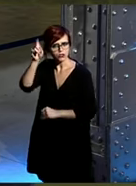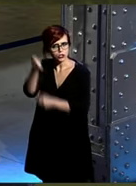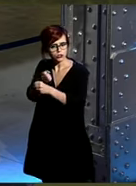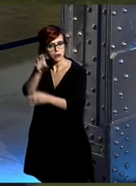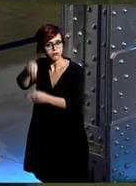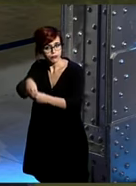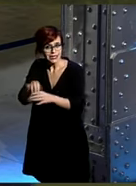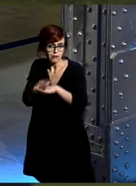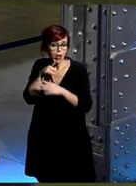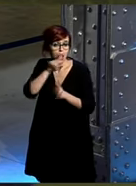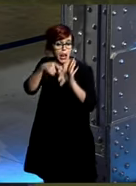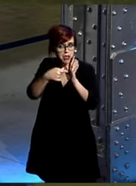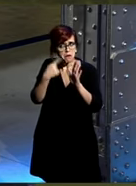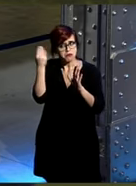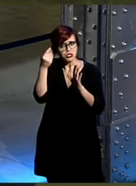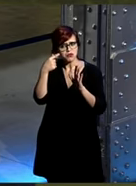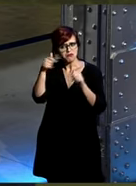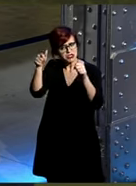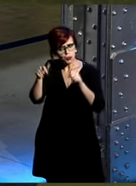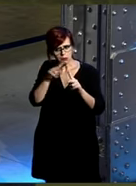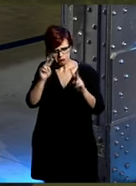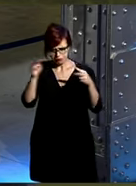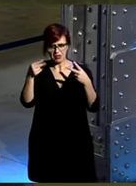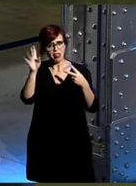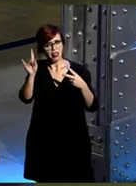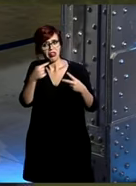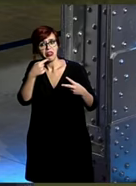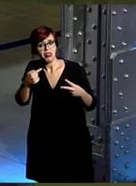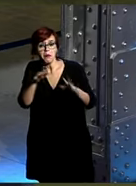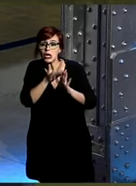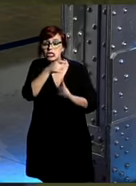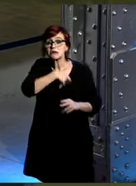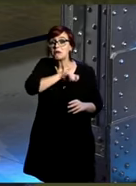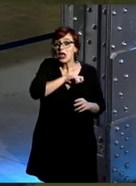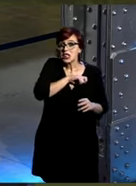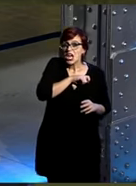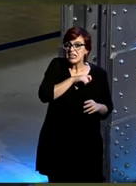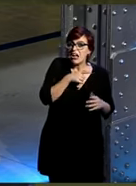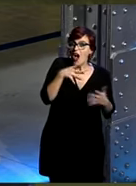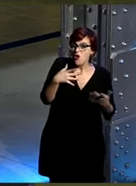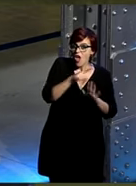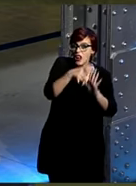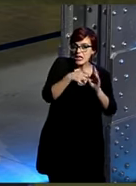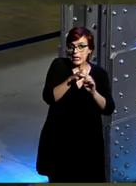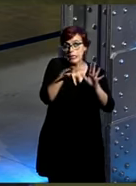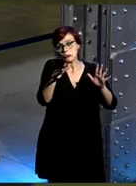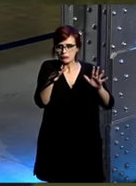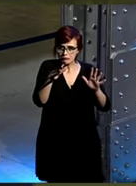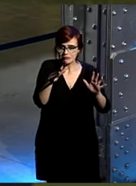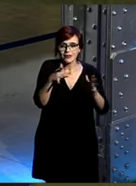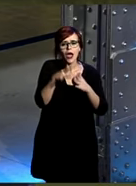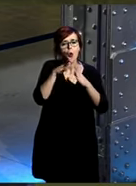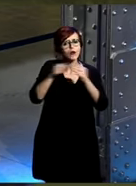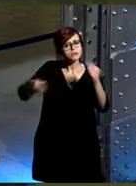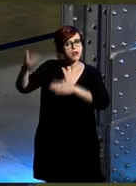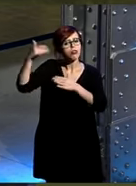y legalmente lo sigo siendo, creo. Porque no está muy clara la ley en España sobre eso. Y tengo que reconocer que cuando era profesor